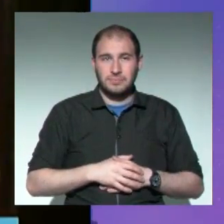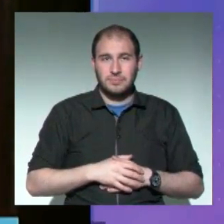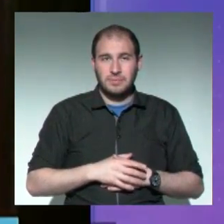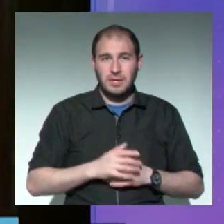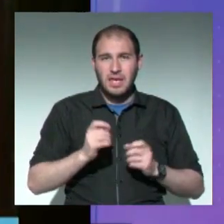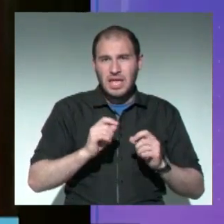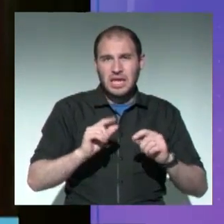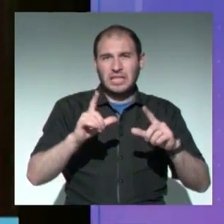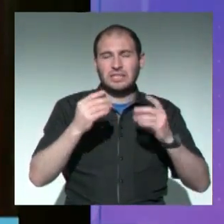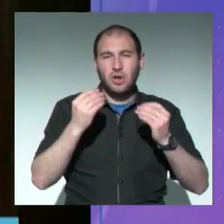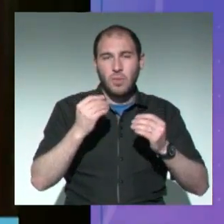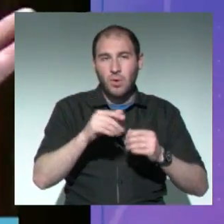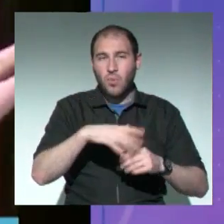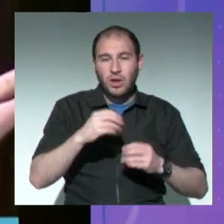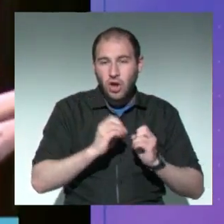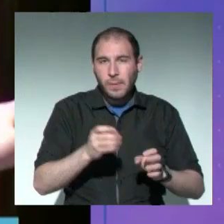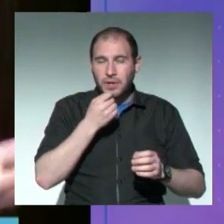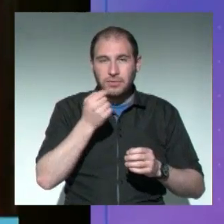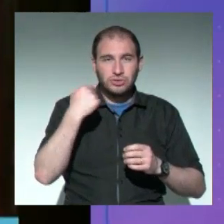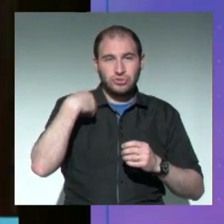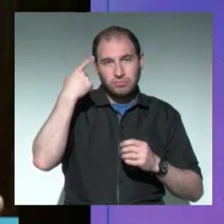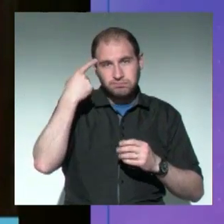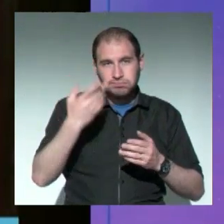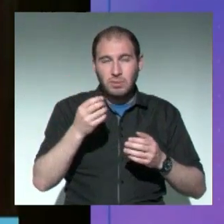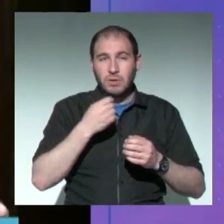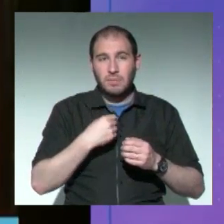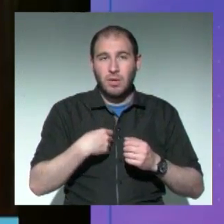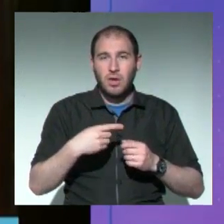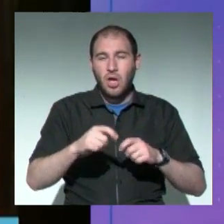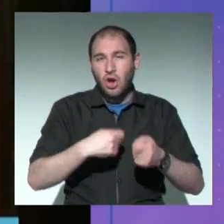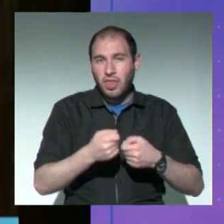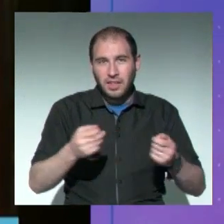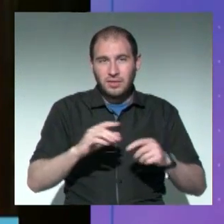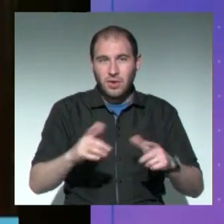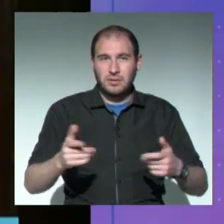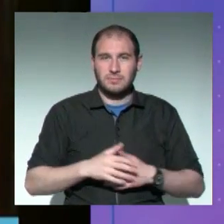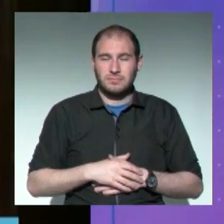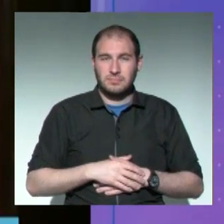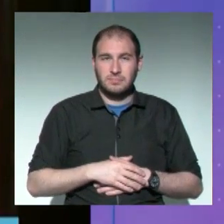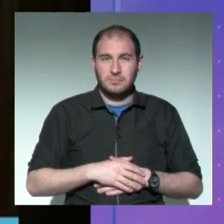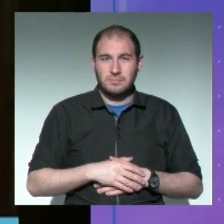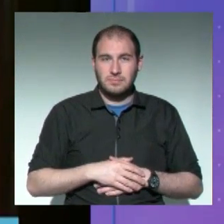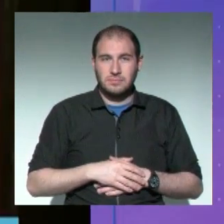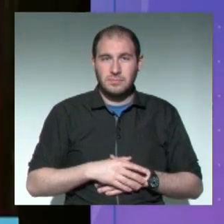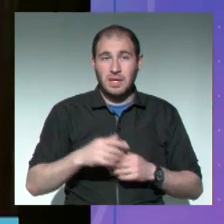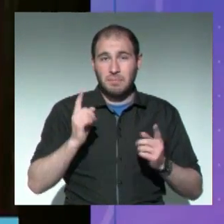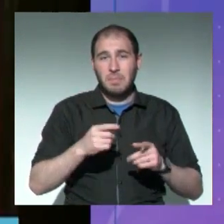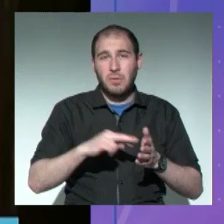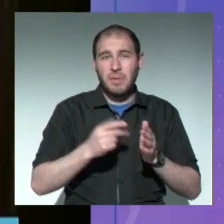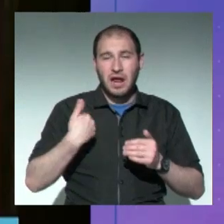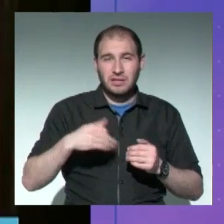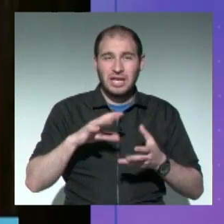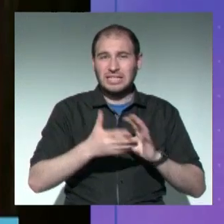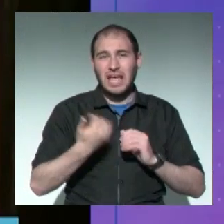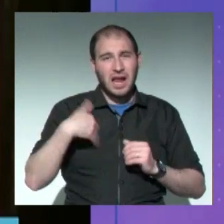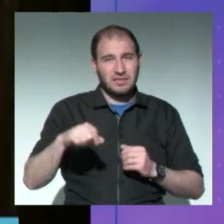se crece a partir de algún lugar. Es como pensar que yo puedo levitar si me tiro de los cordones, no va a pasar. Esto le pasa a la Argentina, las crisis le